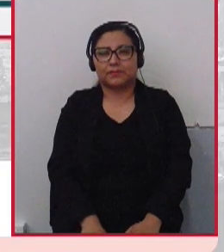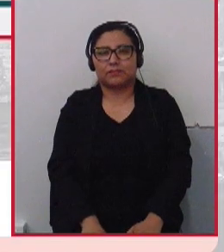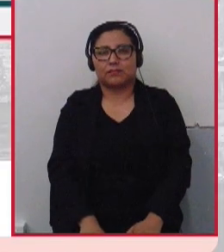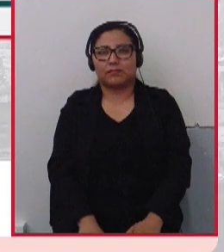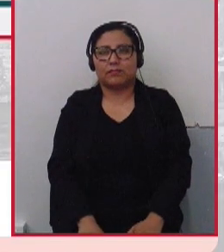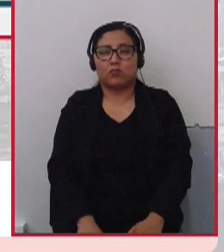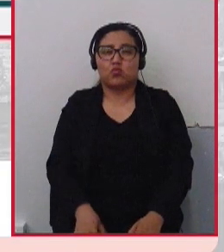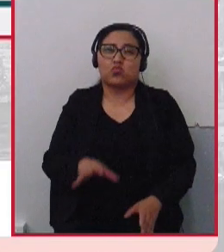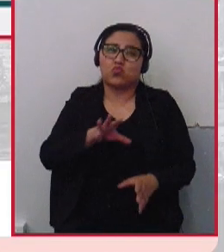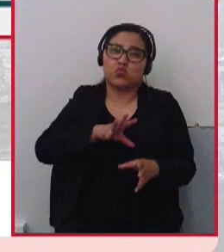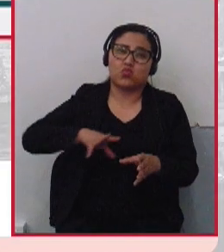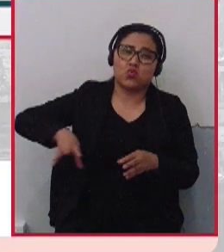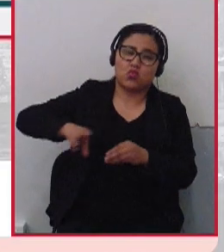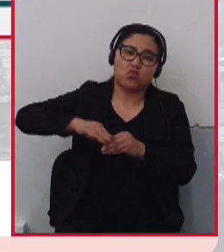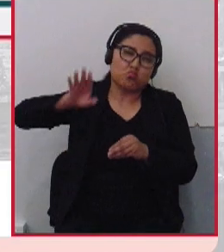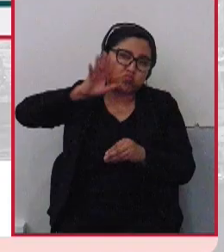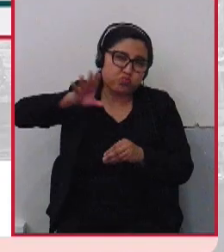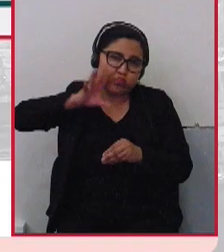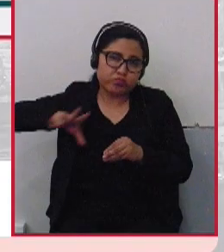Coges todo el relave Raffer,